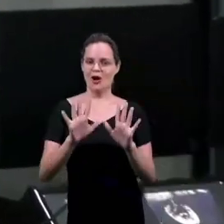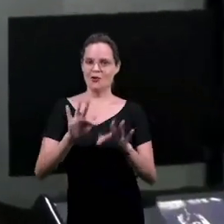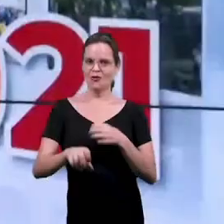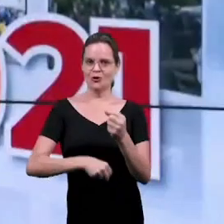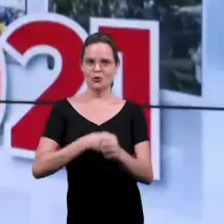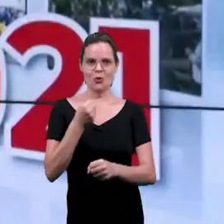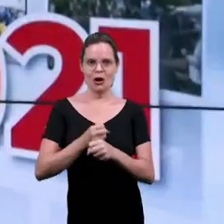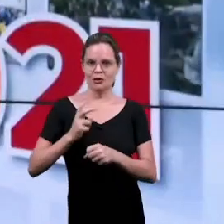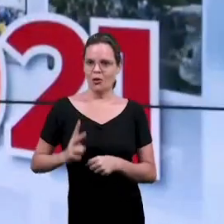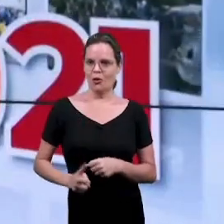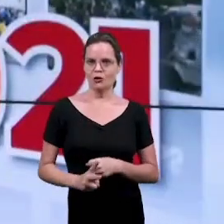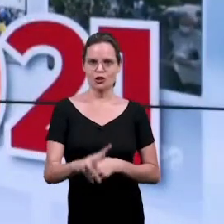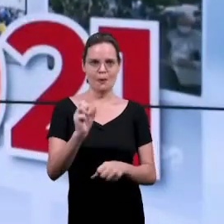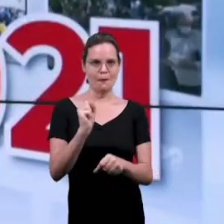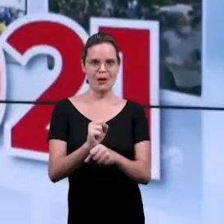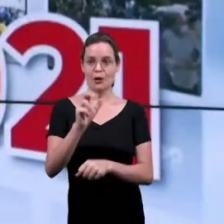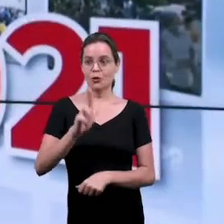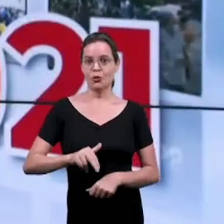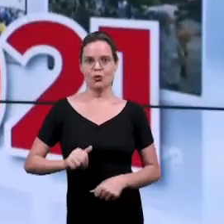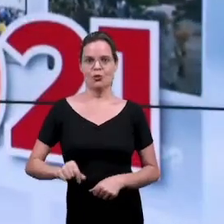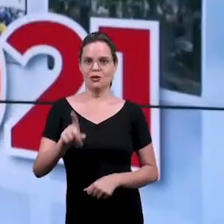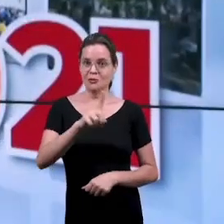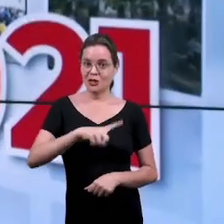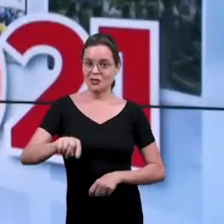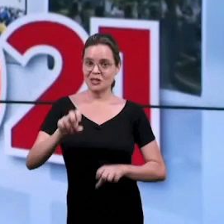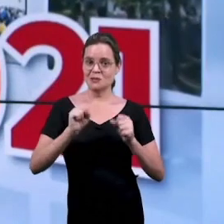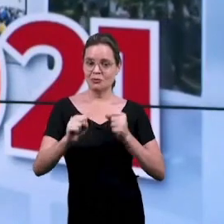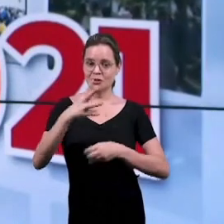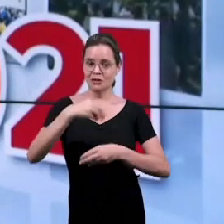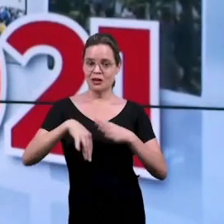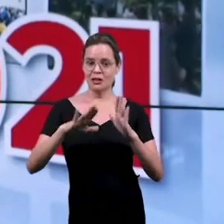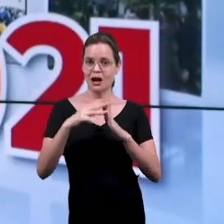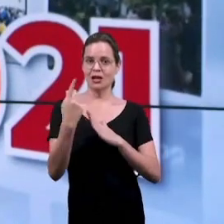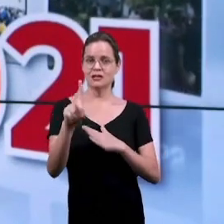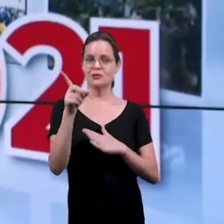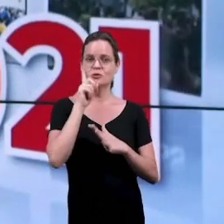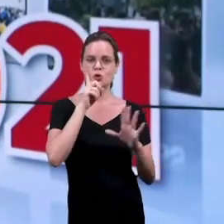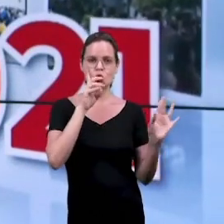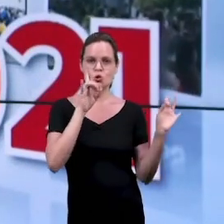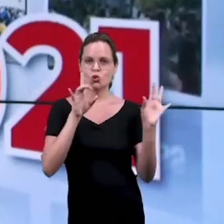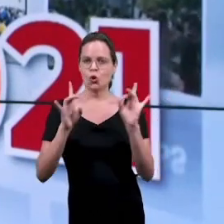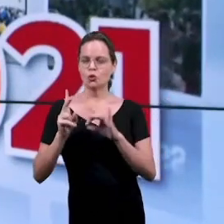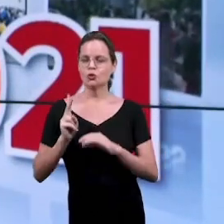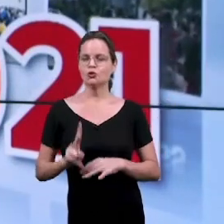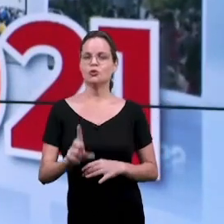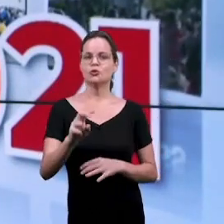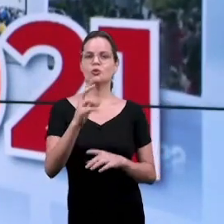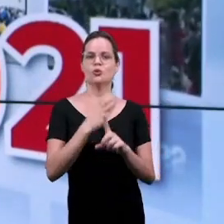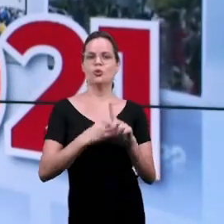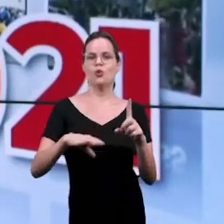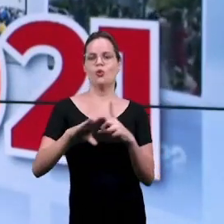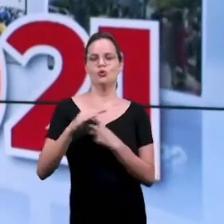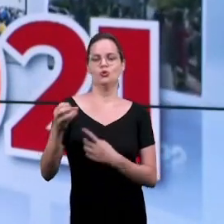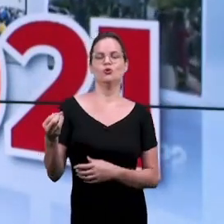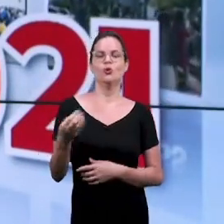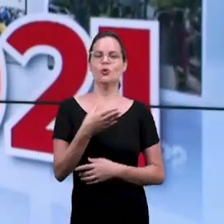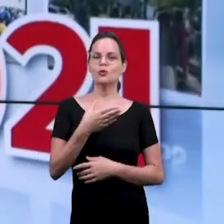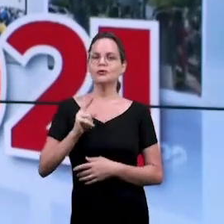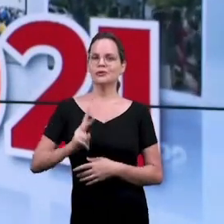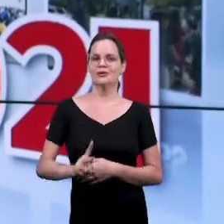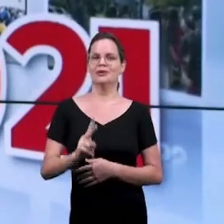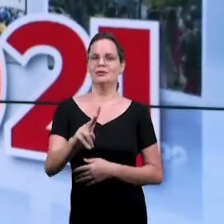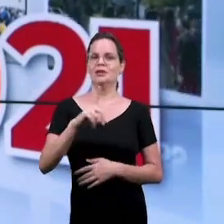satélite termina un año más de trabajo continuo para que usted tenga en su hogar todos los